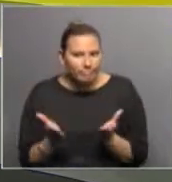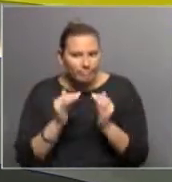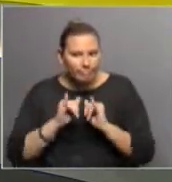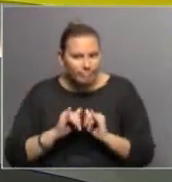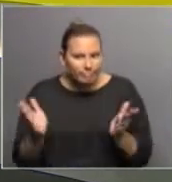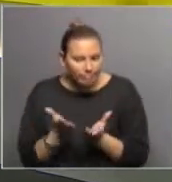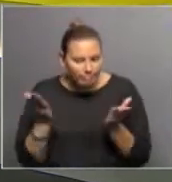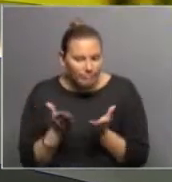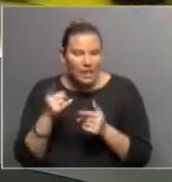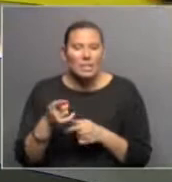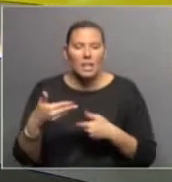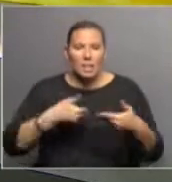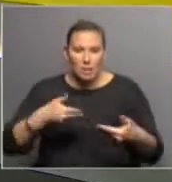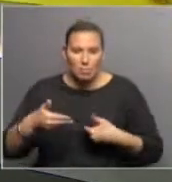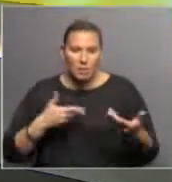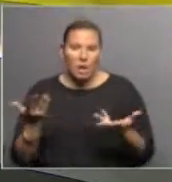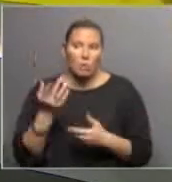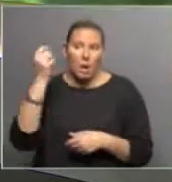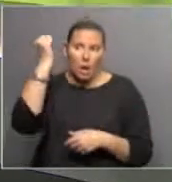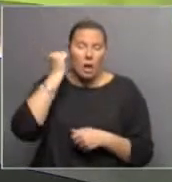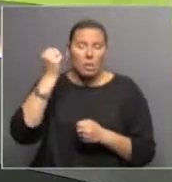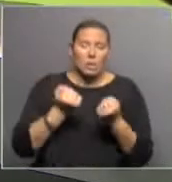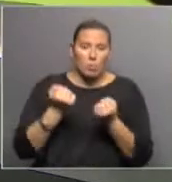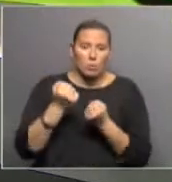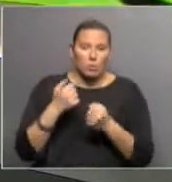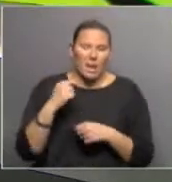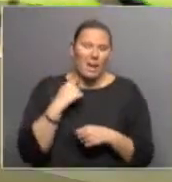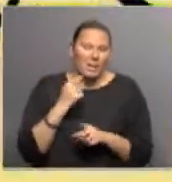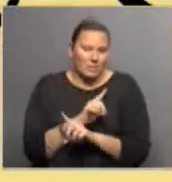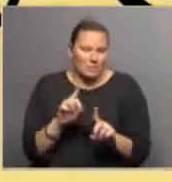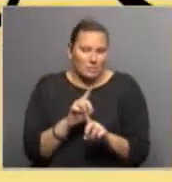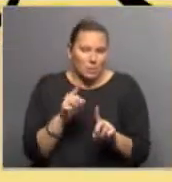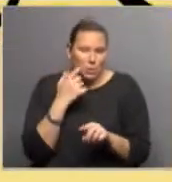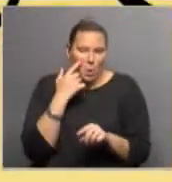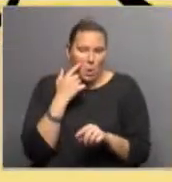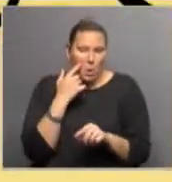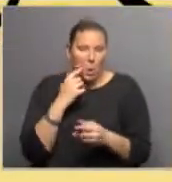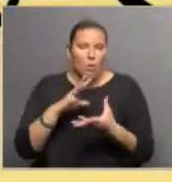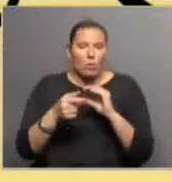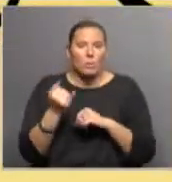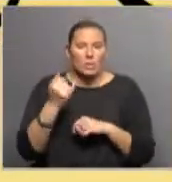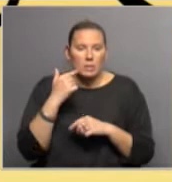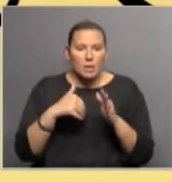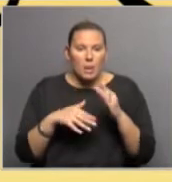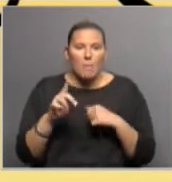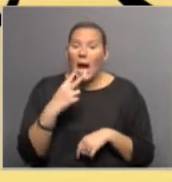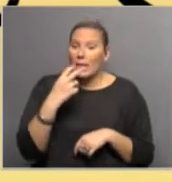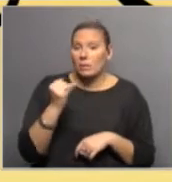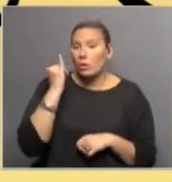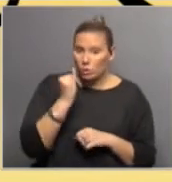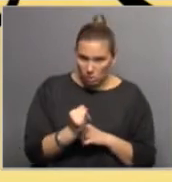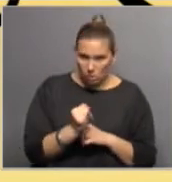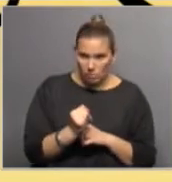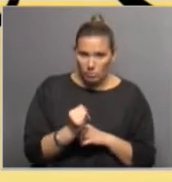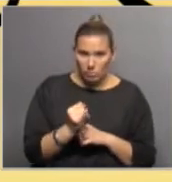Uruguay el transporte ninguno utiliza gas, digamos, no es una de los motos utilizados. Sí empezamos a tener movilidad eléctrica, supongo